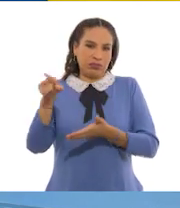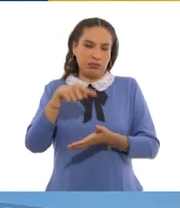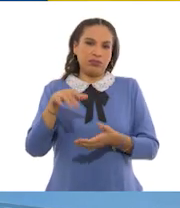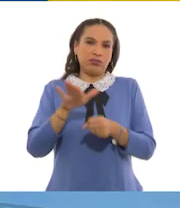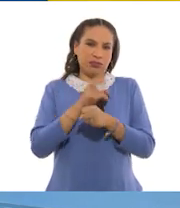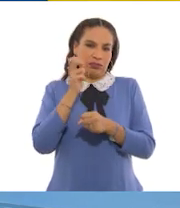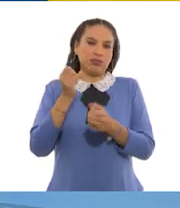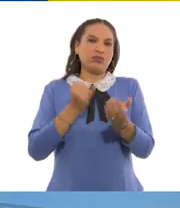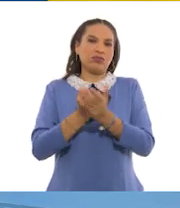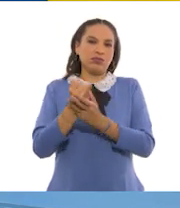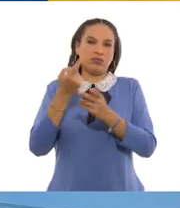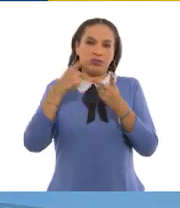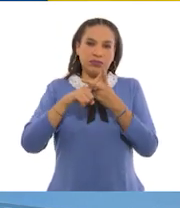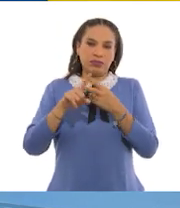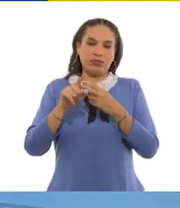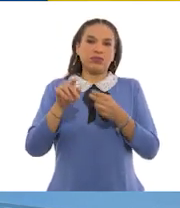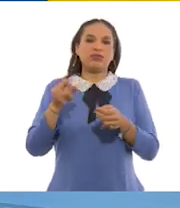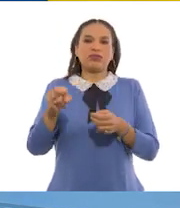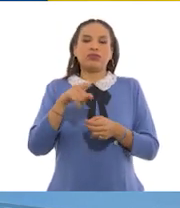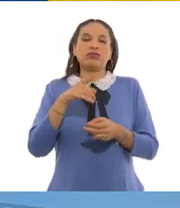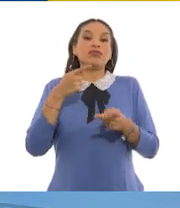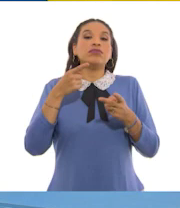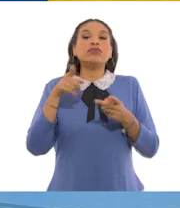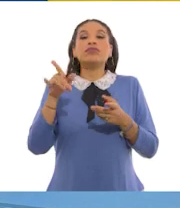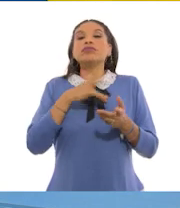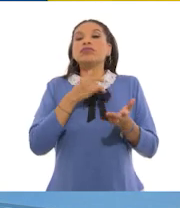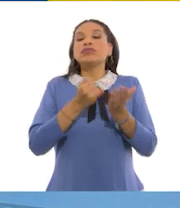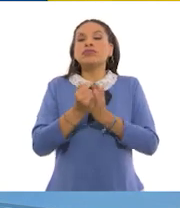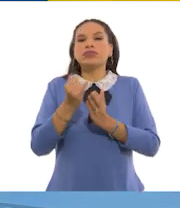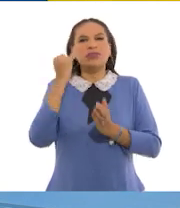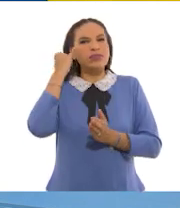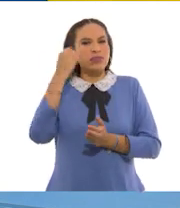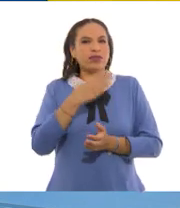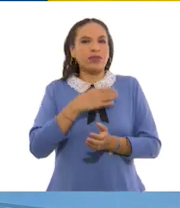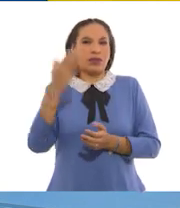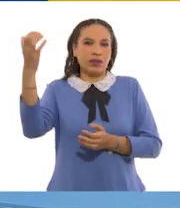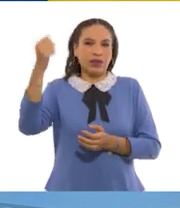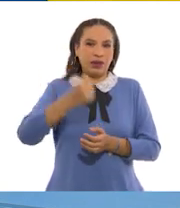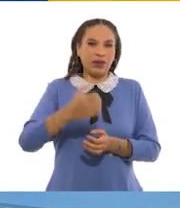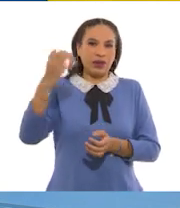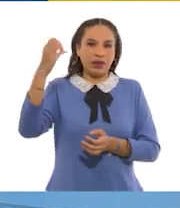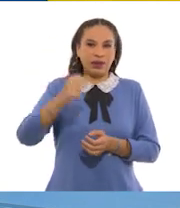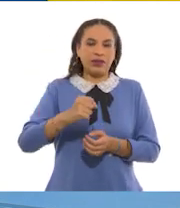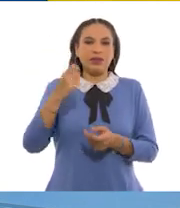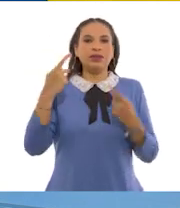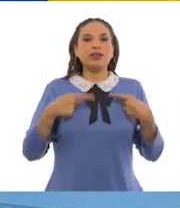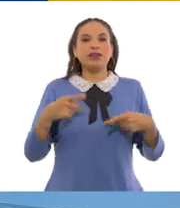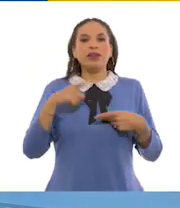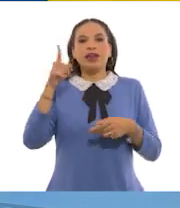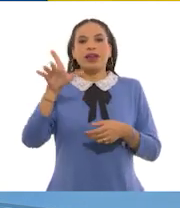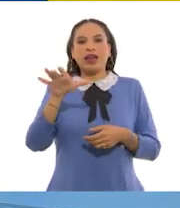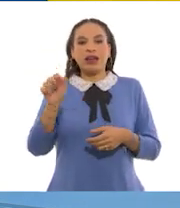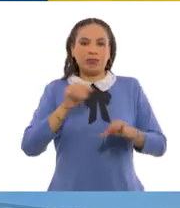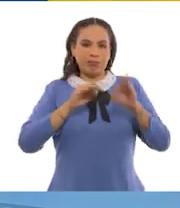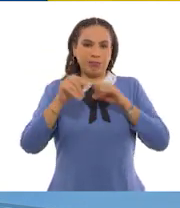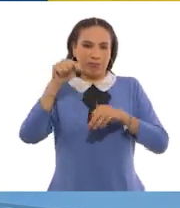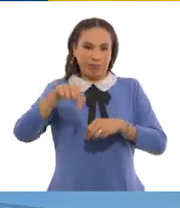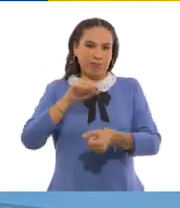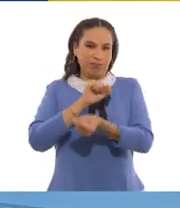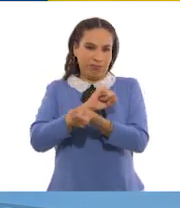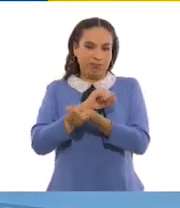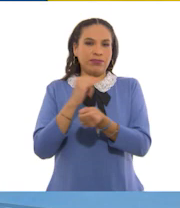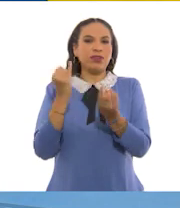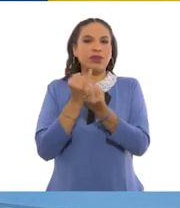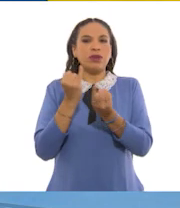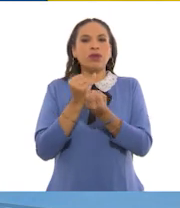Así que decidieron que era buena idea empezar a traer gente de África para ponerla a trabajar aquí. Ellos